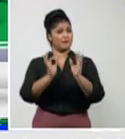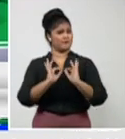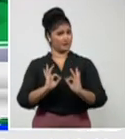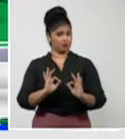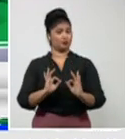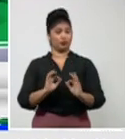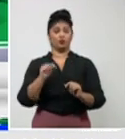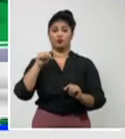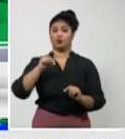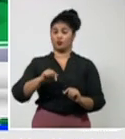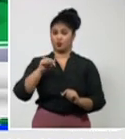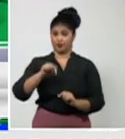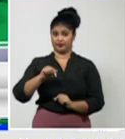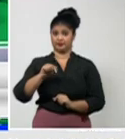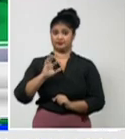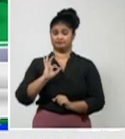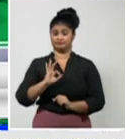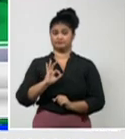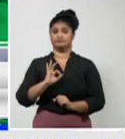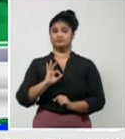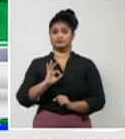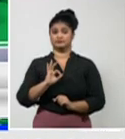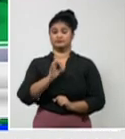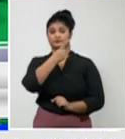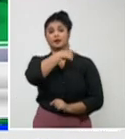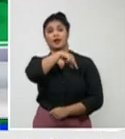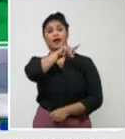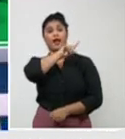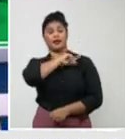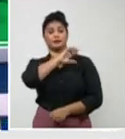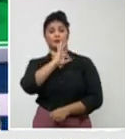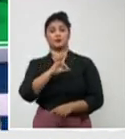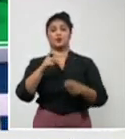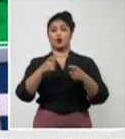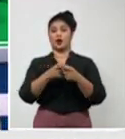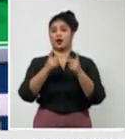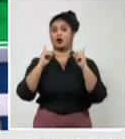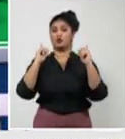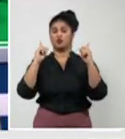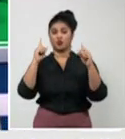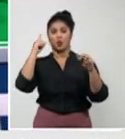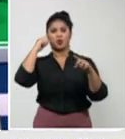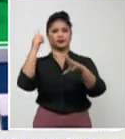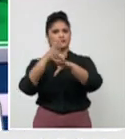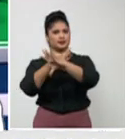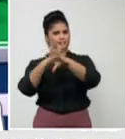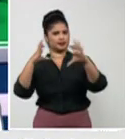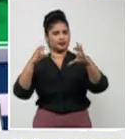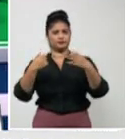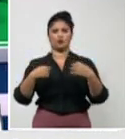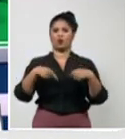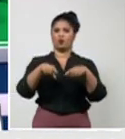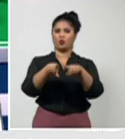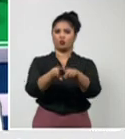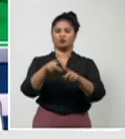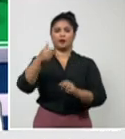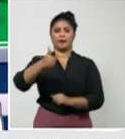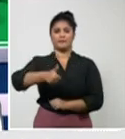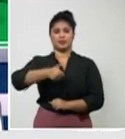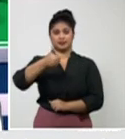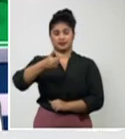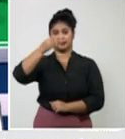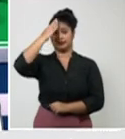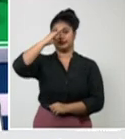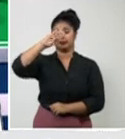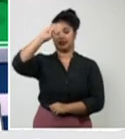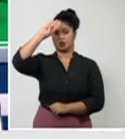Efectivamente, ayer se planteó en la reunión de los científicos con el presidente, con todas las autoridades del país,